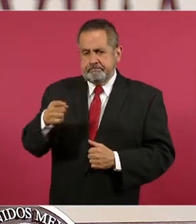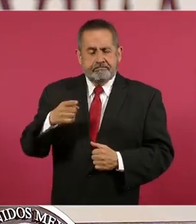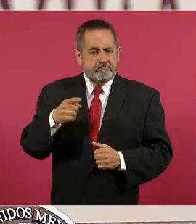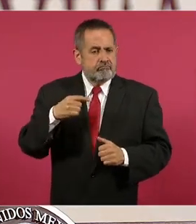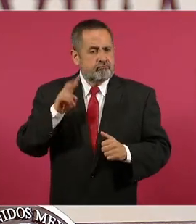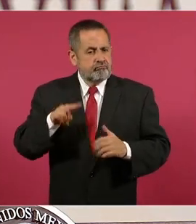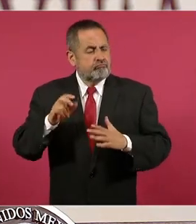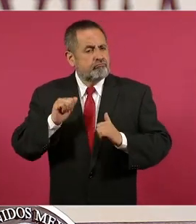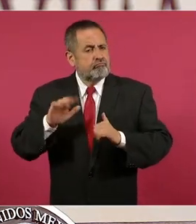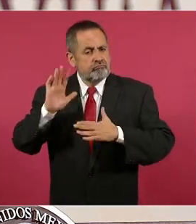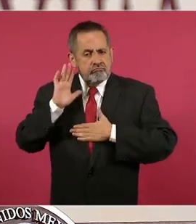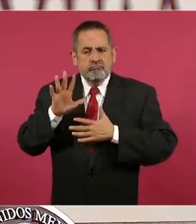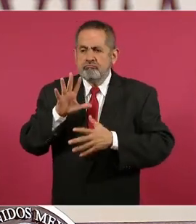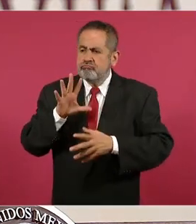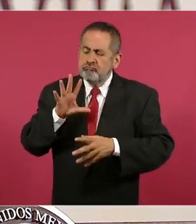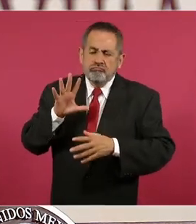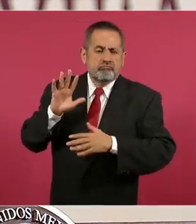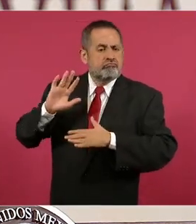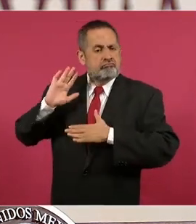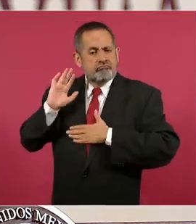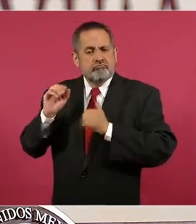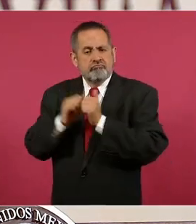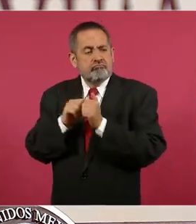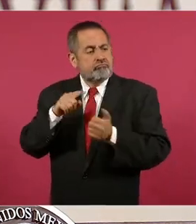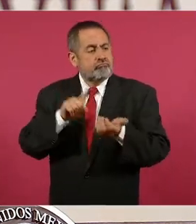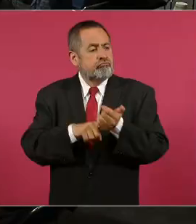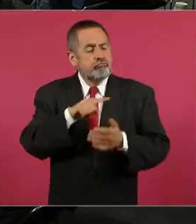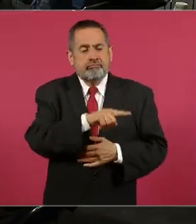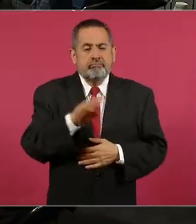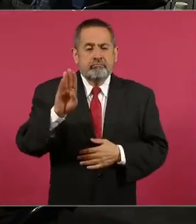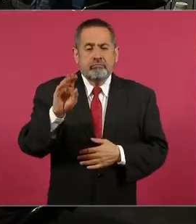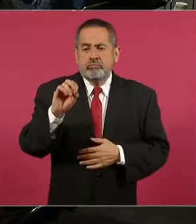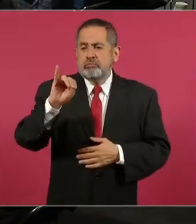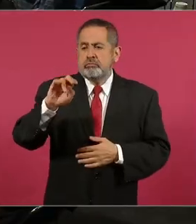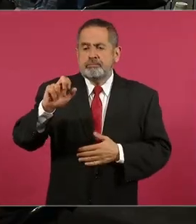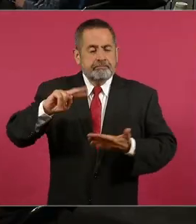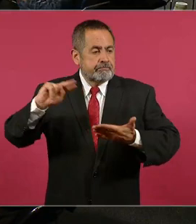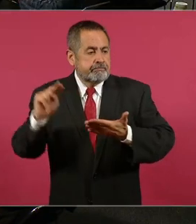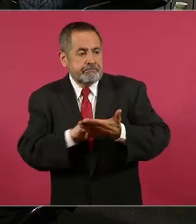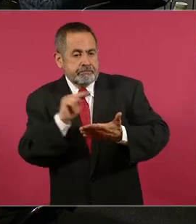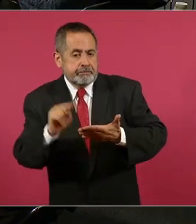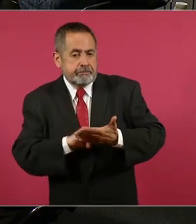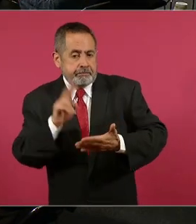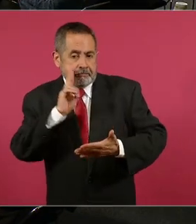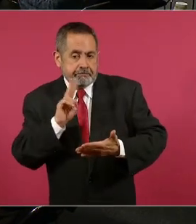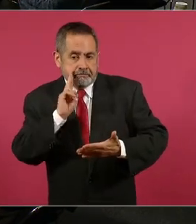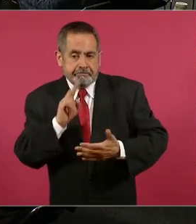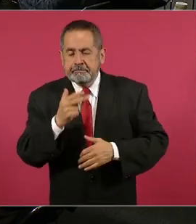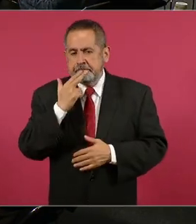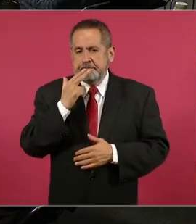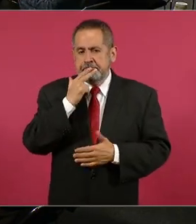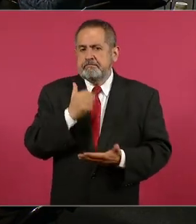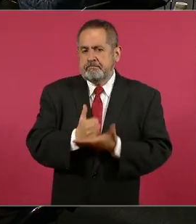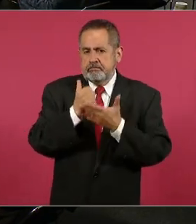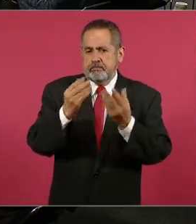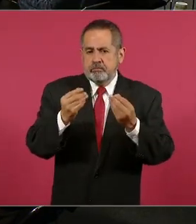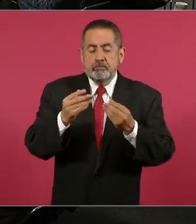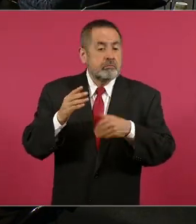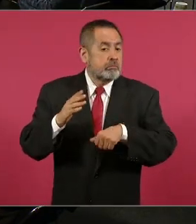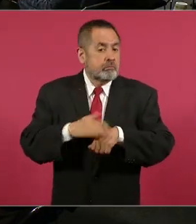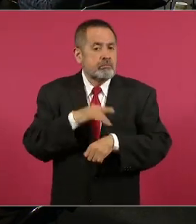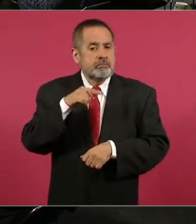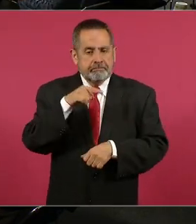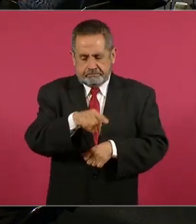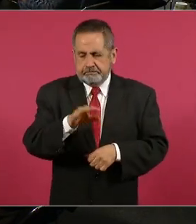que estamos buscando hacer con Boeing, esto nos va a favorecer mucho porque tendremos